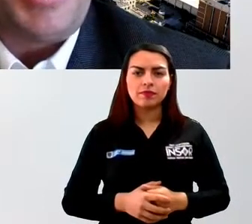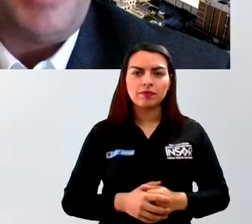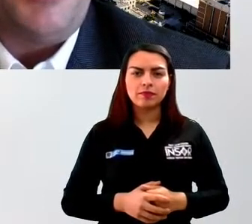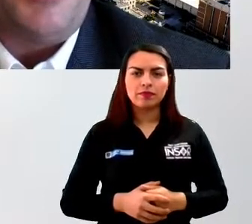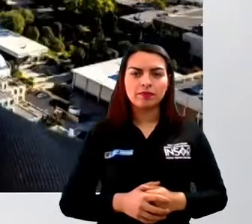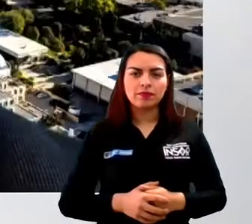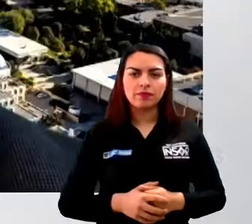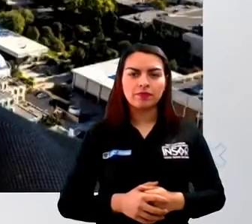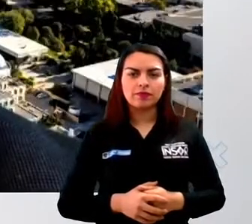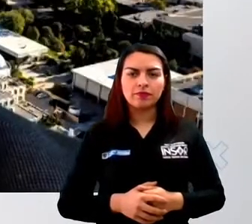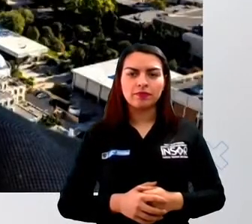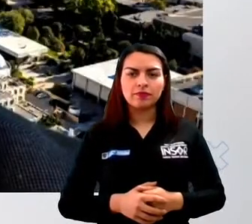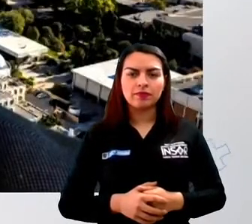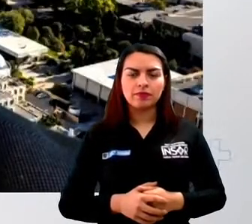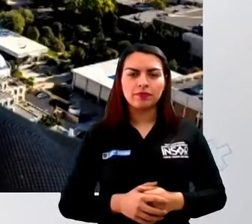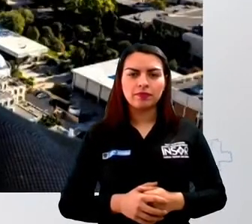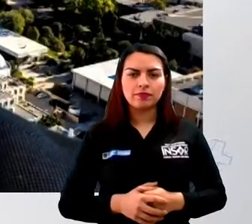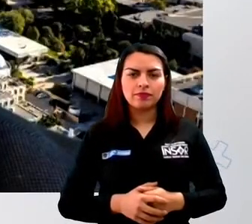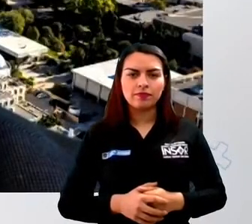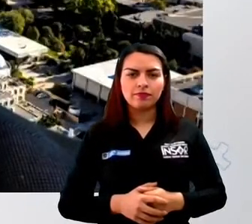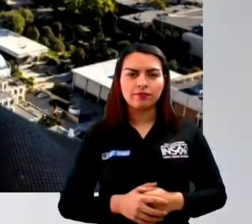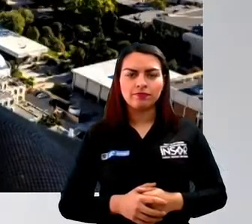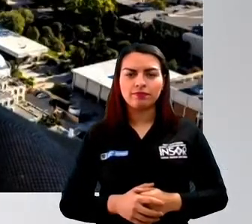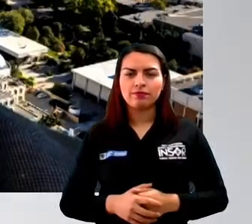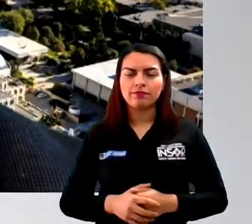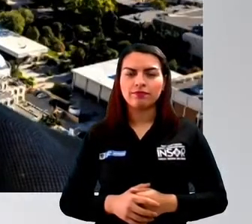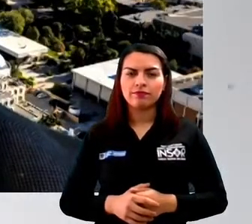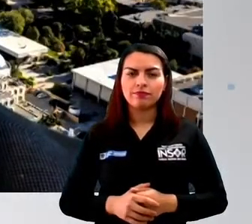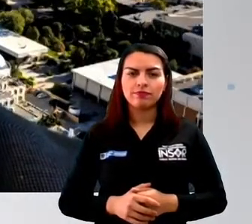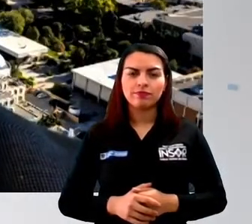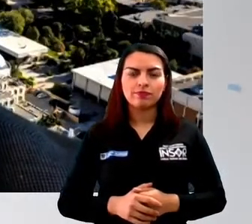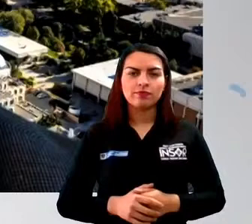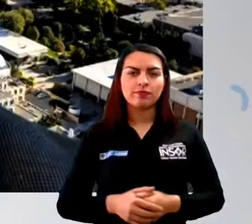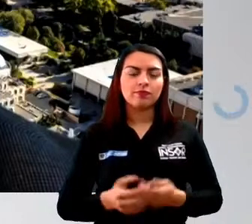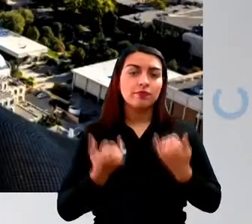This is an area. Este es un entorno que